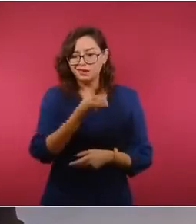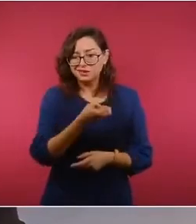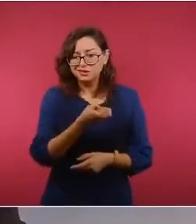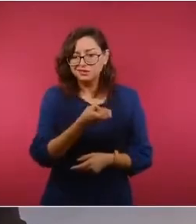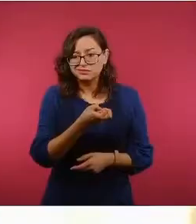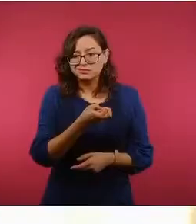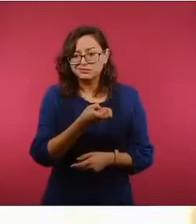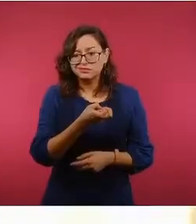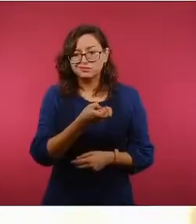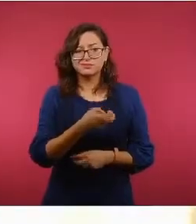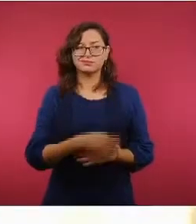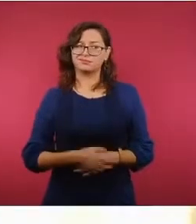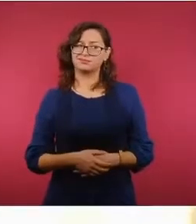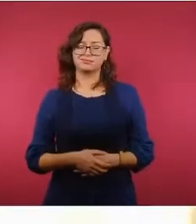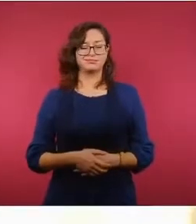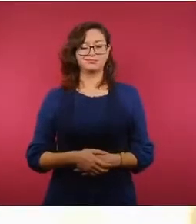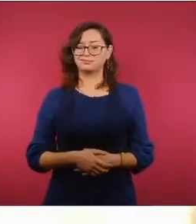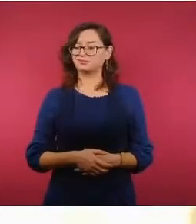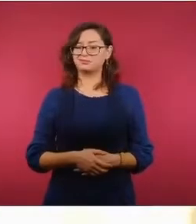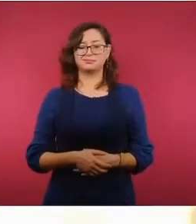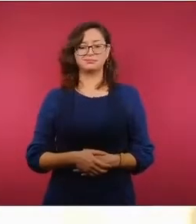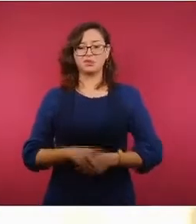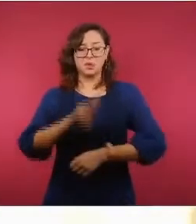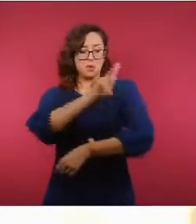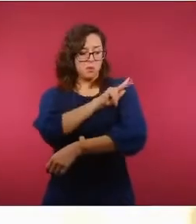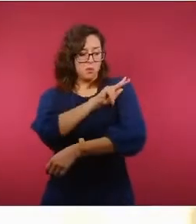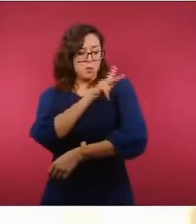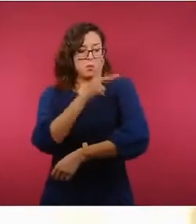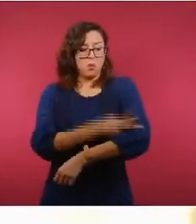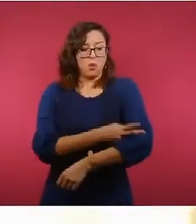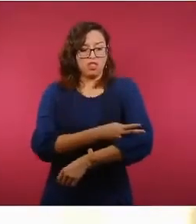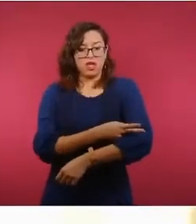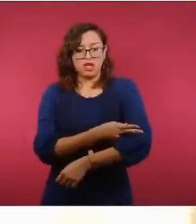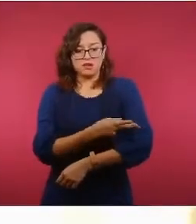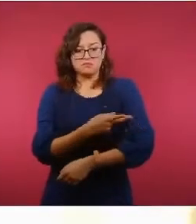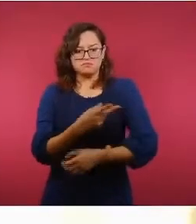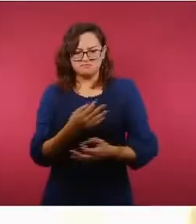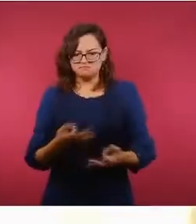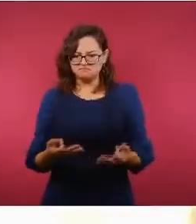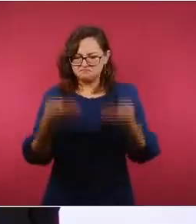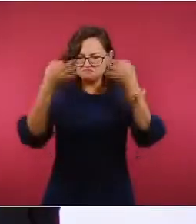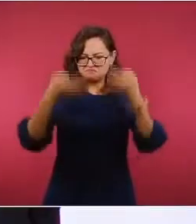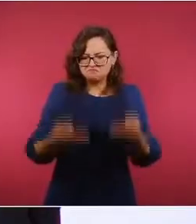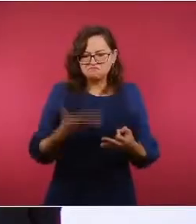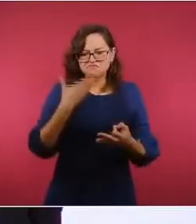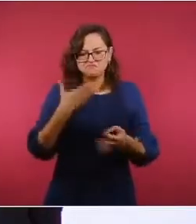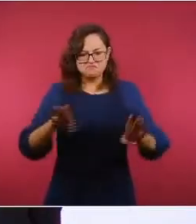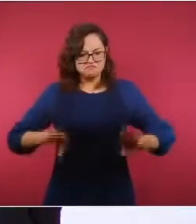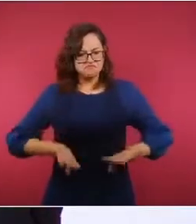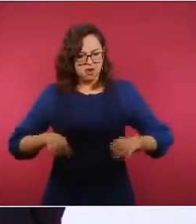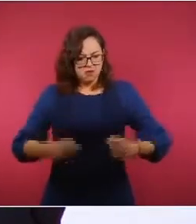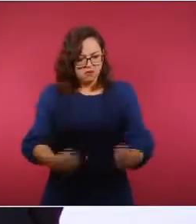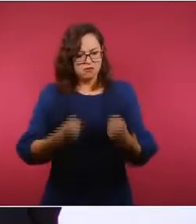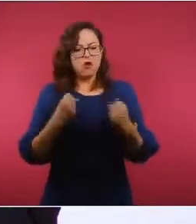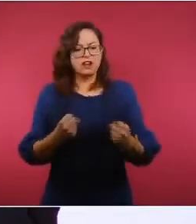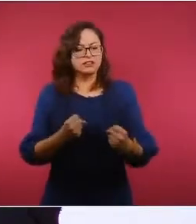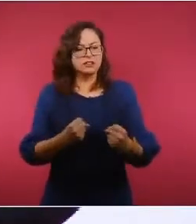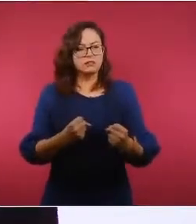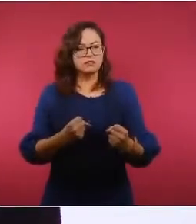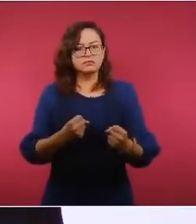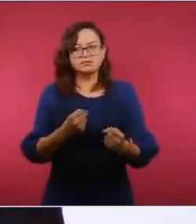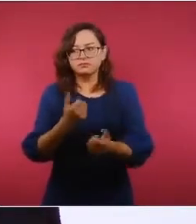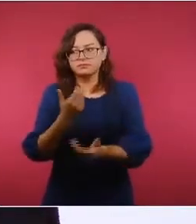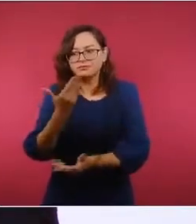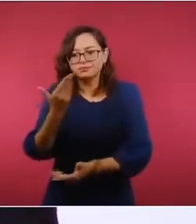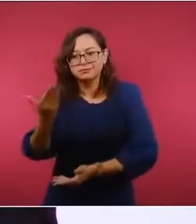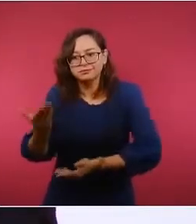pero no es así. El poder solo tiene sentido y se convierte en virtud cuando se pone al servicio de los demás.